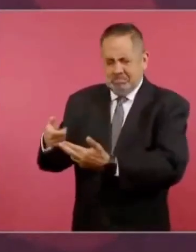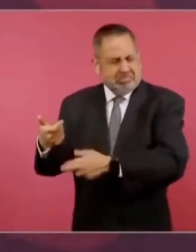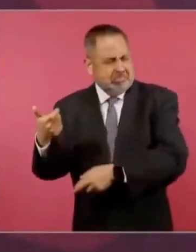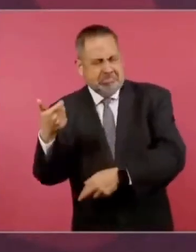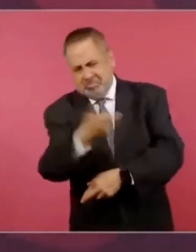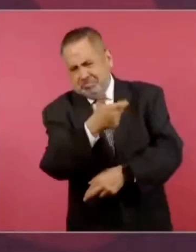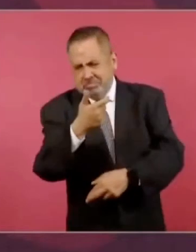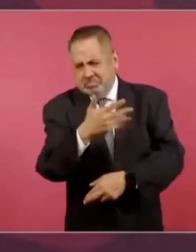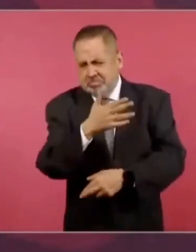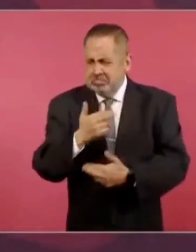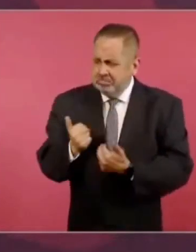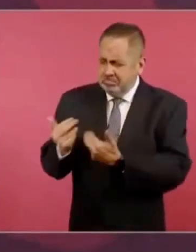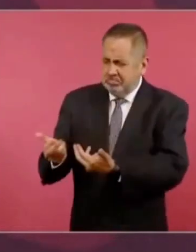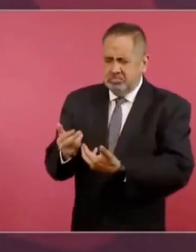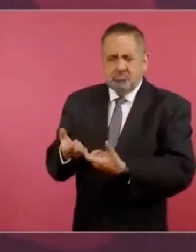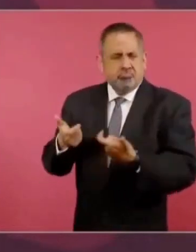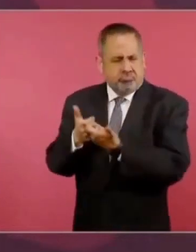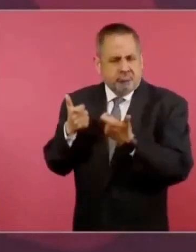de